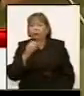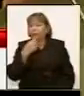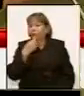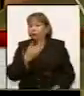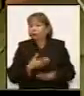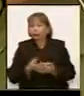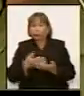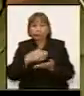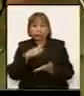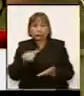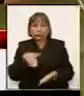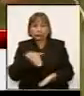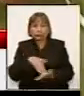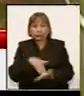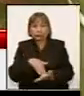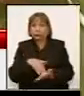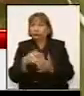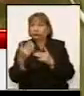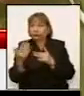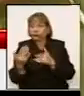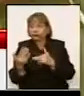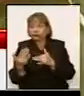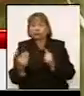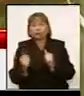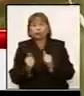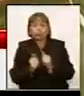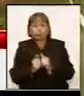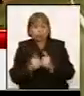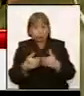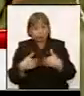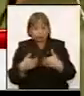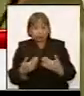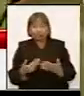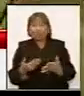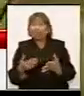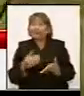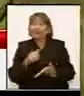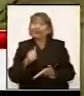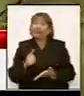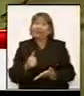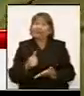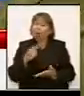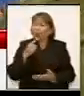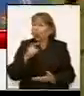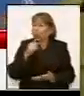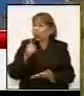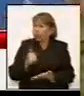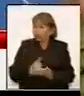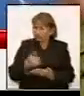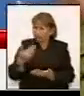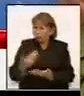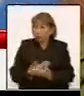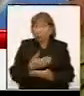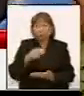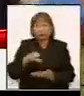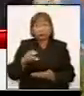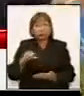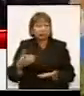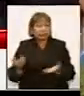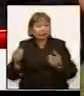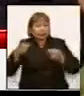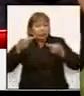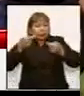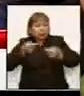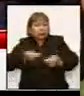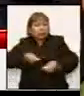de Descentralización y se espera, ¿no?, que puedan poner a gente en el... Sí, para la creación de un nuevo distrito aquí en Daniel Carrión, un pueblo que ha venido luchando